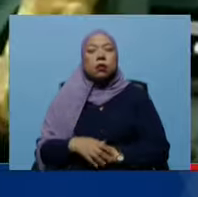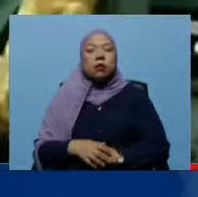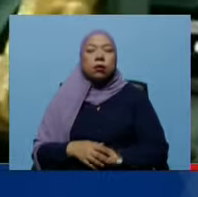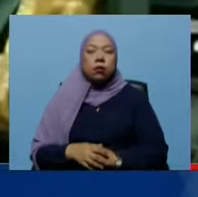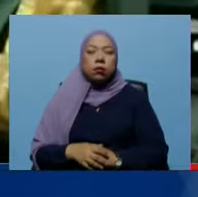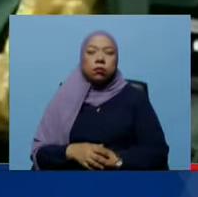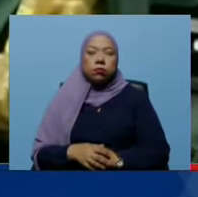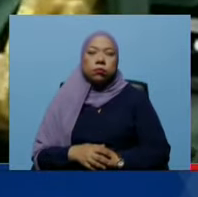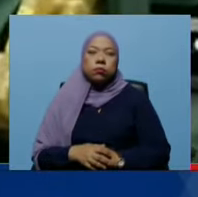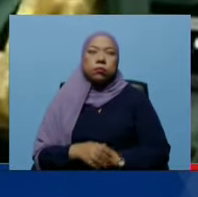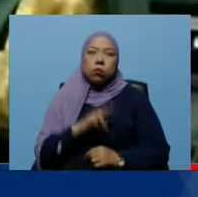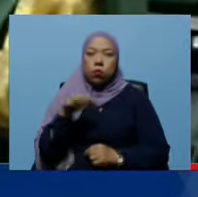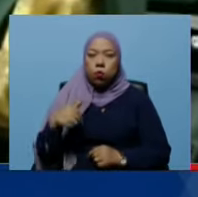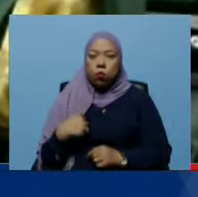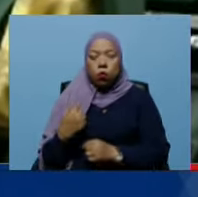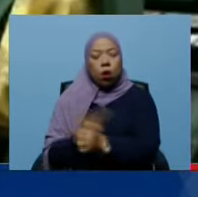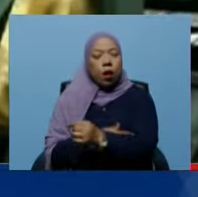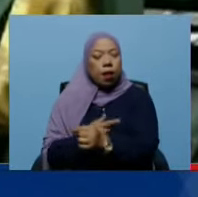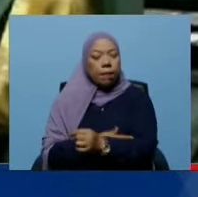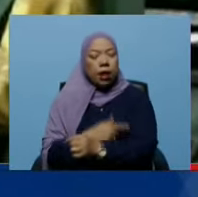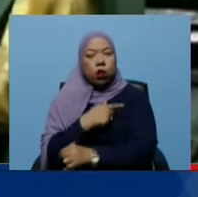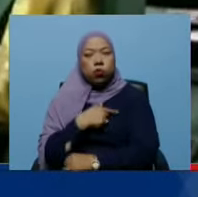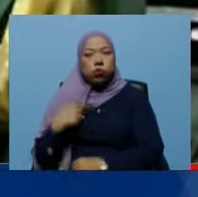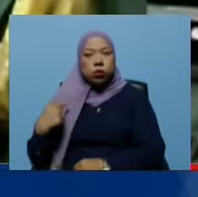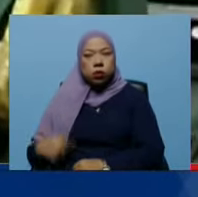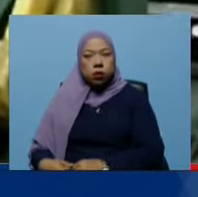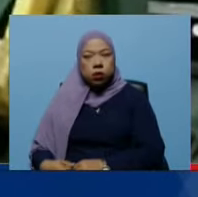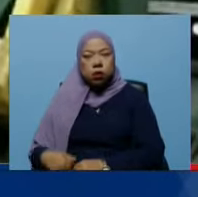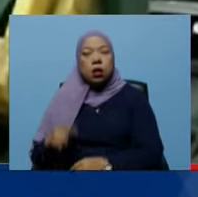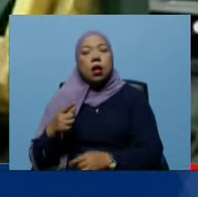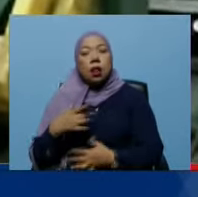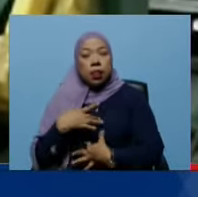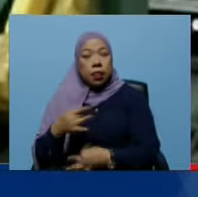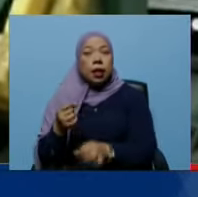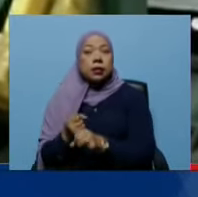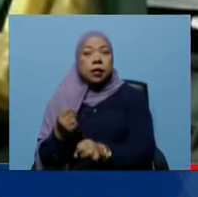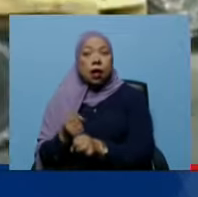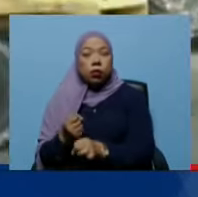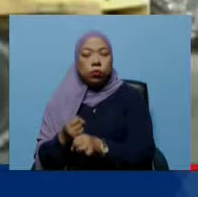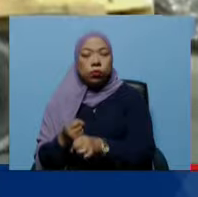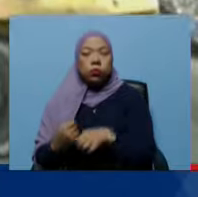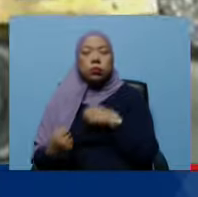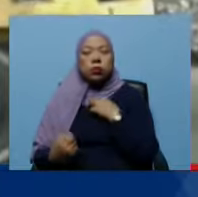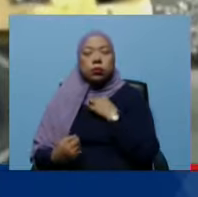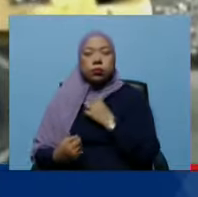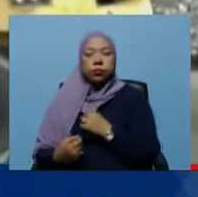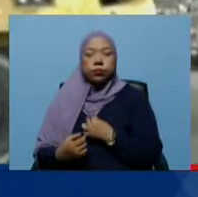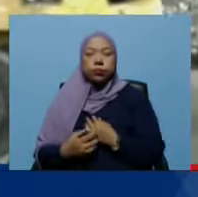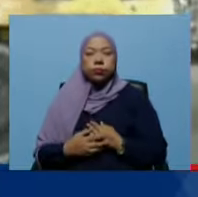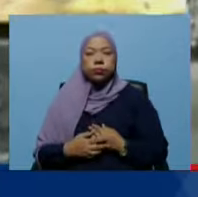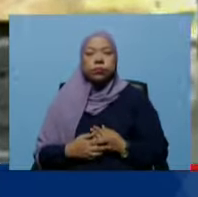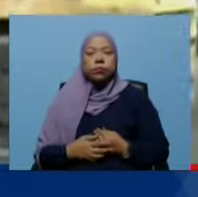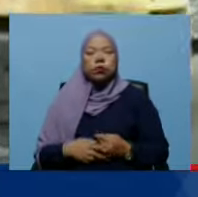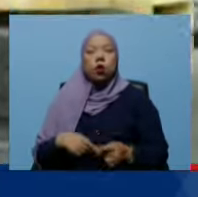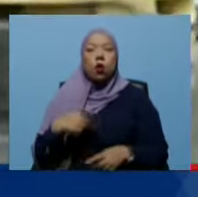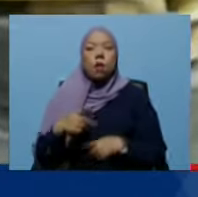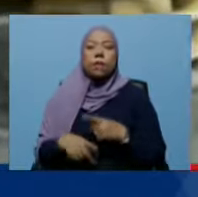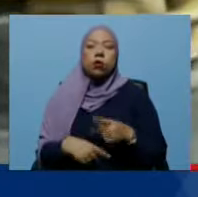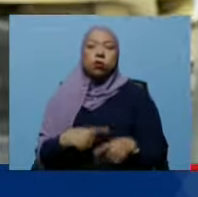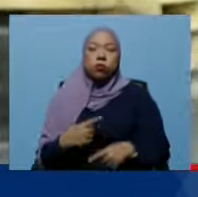seguro estoy que nuestros hermanos chinos están muy, muy interesados no solamente en comprar los